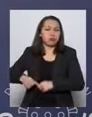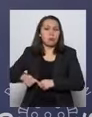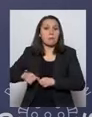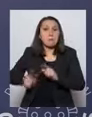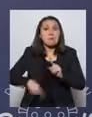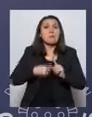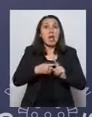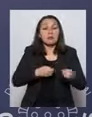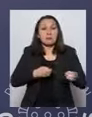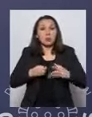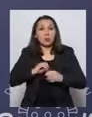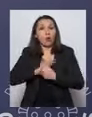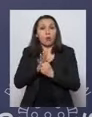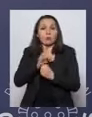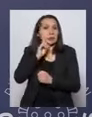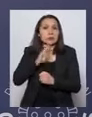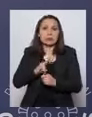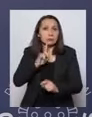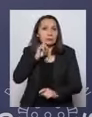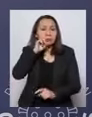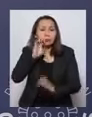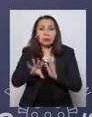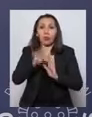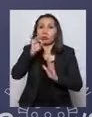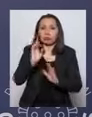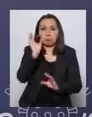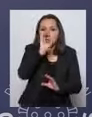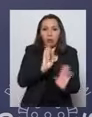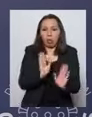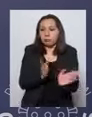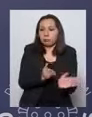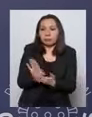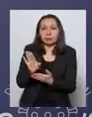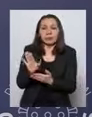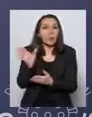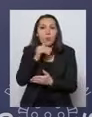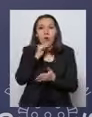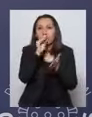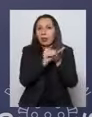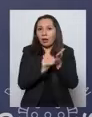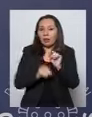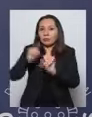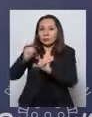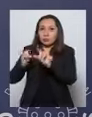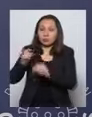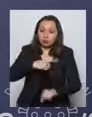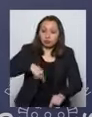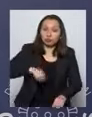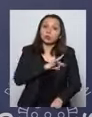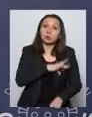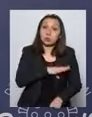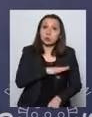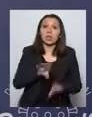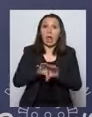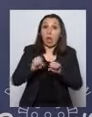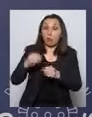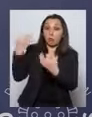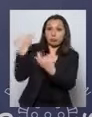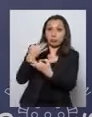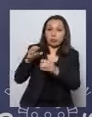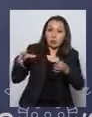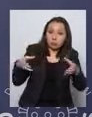infección que ni siquiera se testean para coronavirus y por lo tanto no aparezcan en su estadística nosotros de acuerdo al consejo